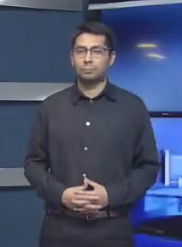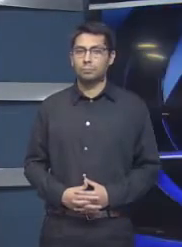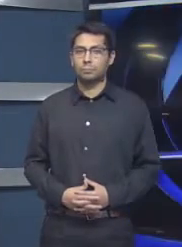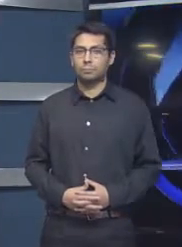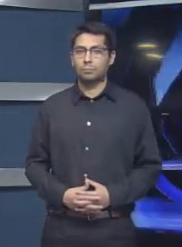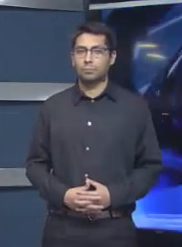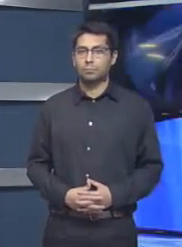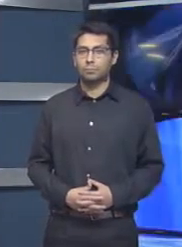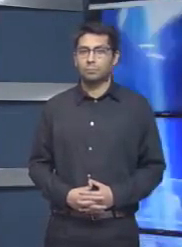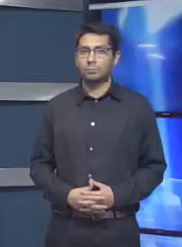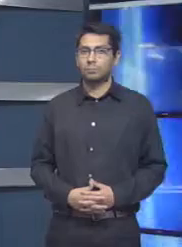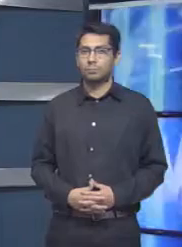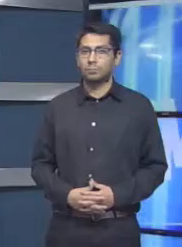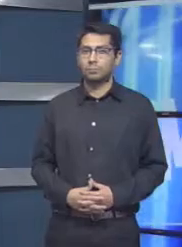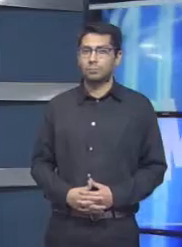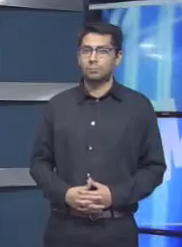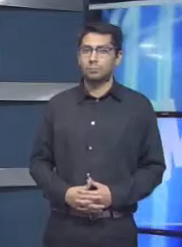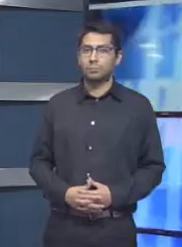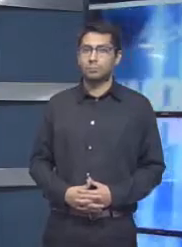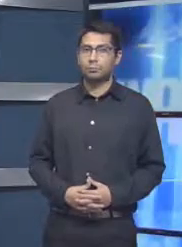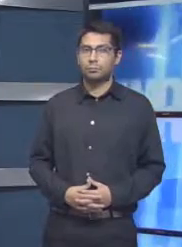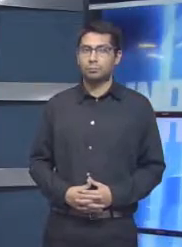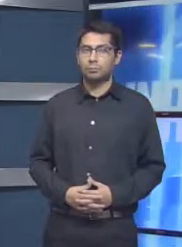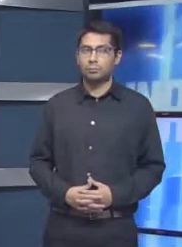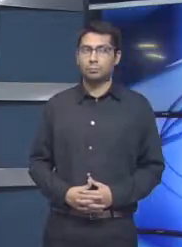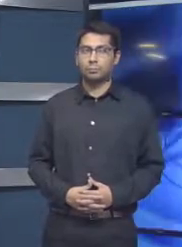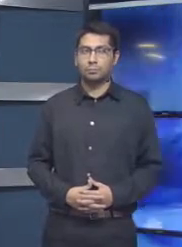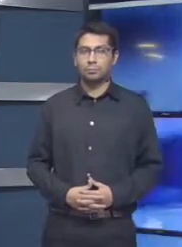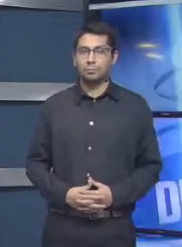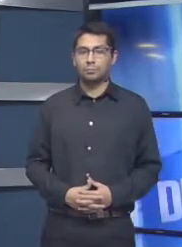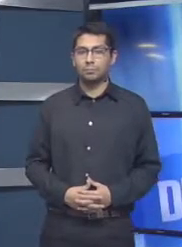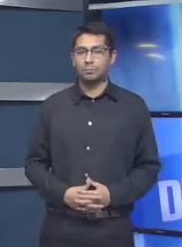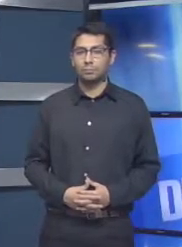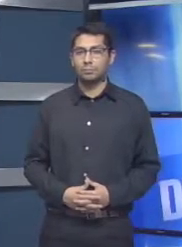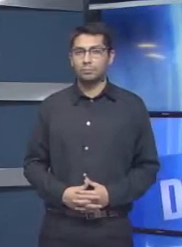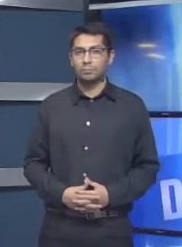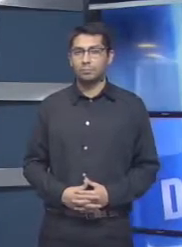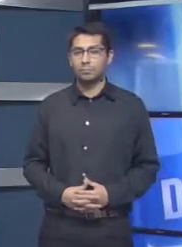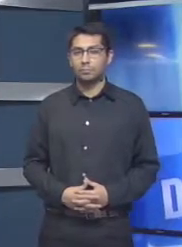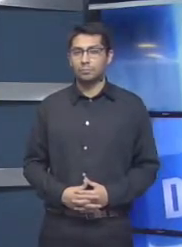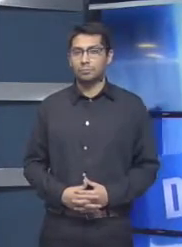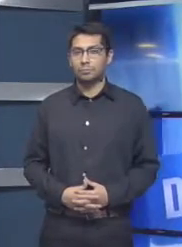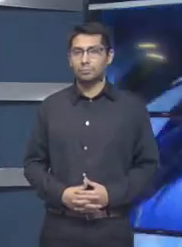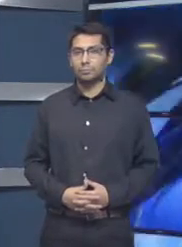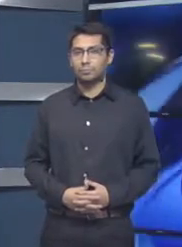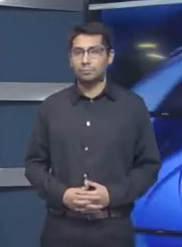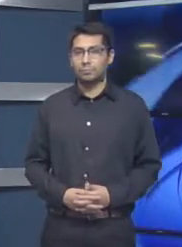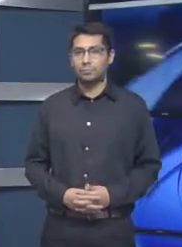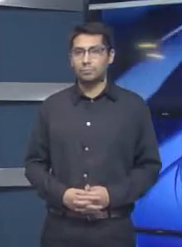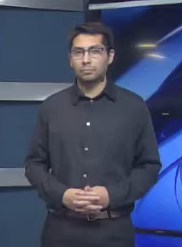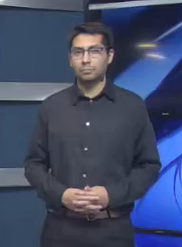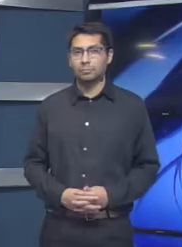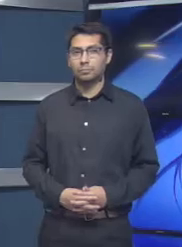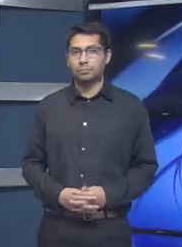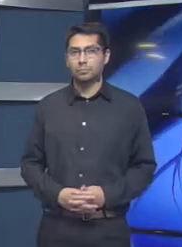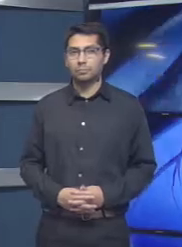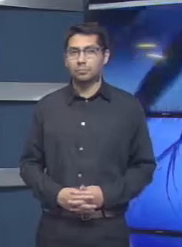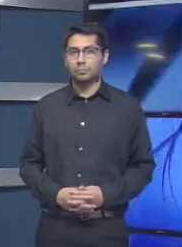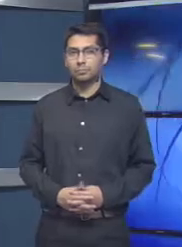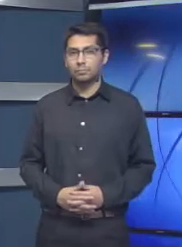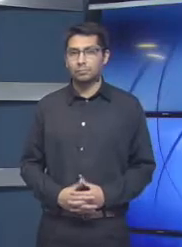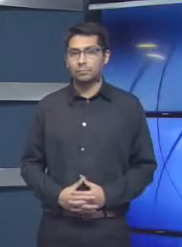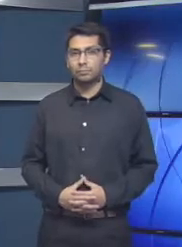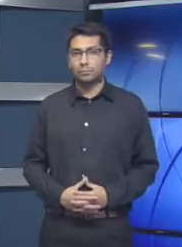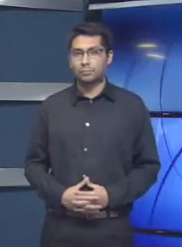porcentajes de interés. Así que es conveniente que el comerciante se preocupe en averiguar en su banco qué